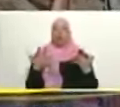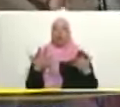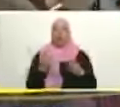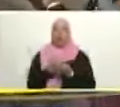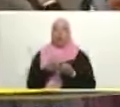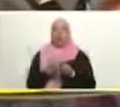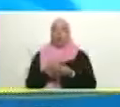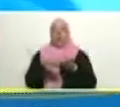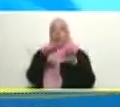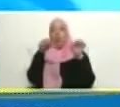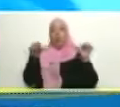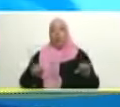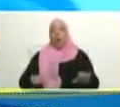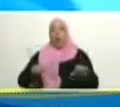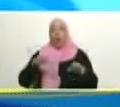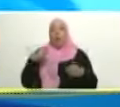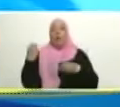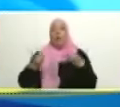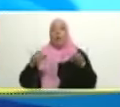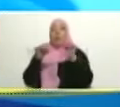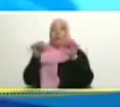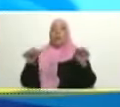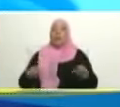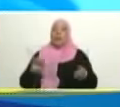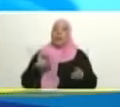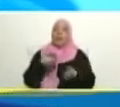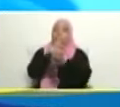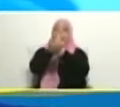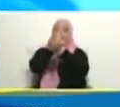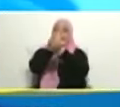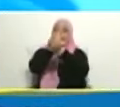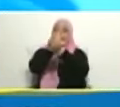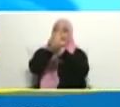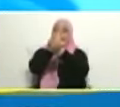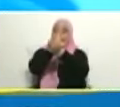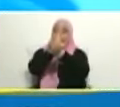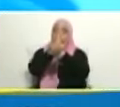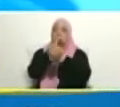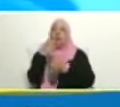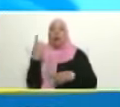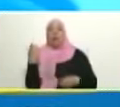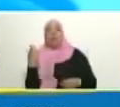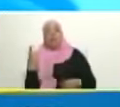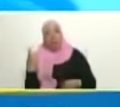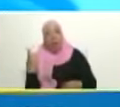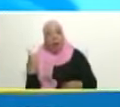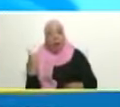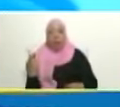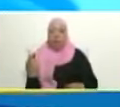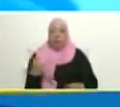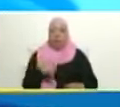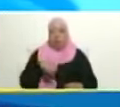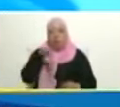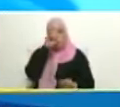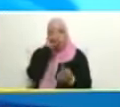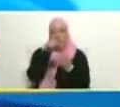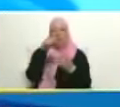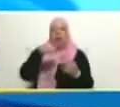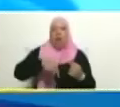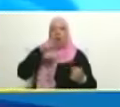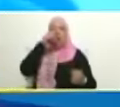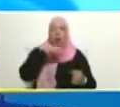fortalecimiento del sistema penitenciario. También hay grandes logros este año. Falta mucho todavía, pero lo que se ha